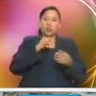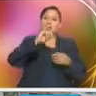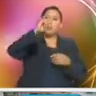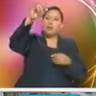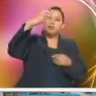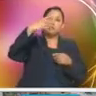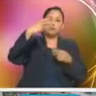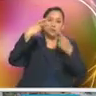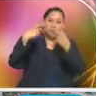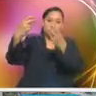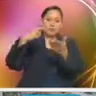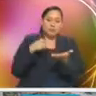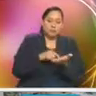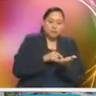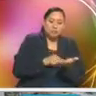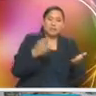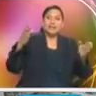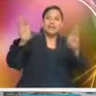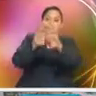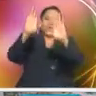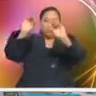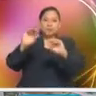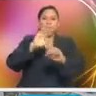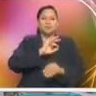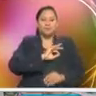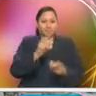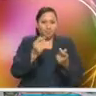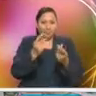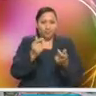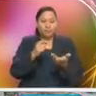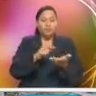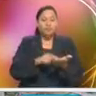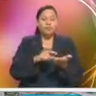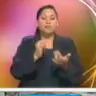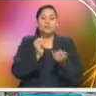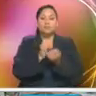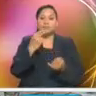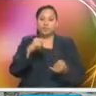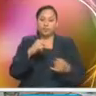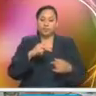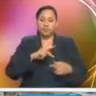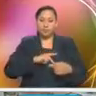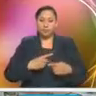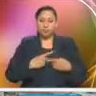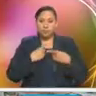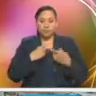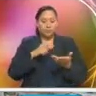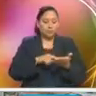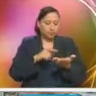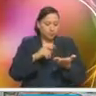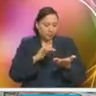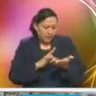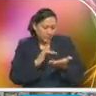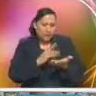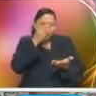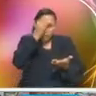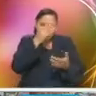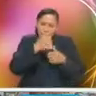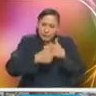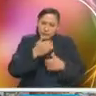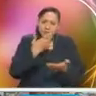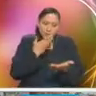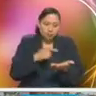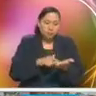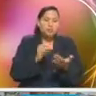fin. Consultar todas las leyes que en materia de datos personales nos ilustran para protegernos y checar